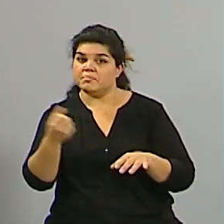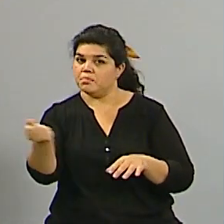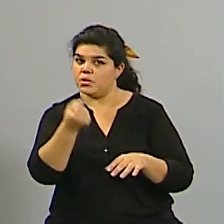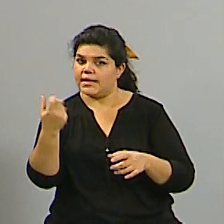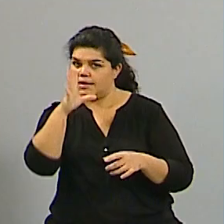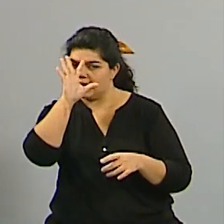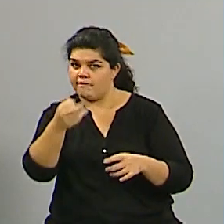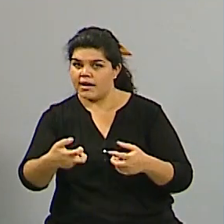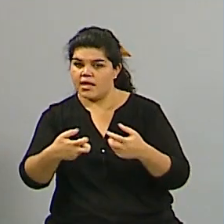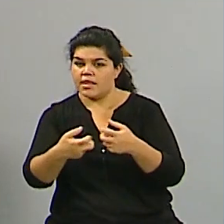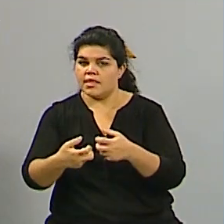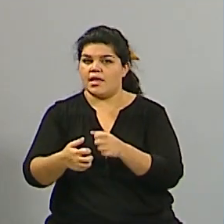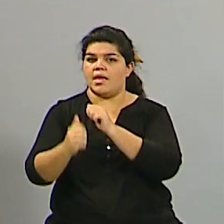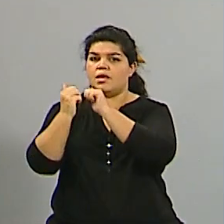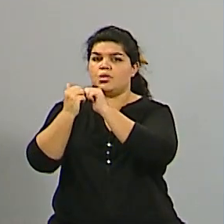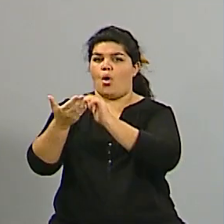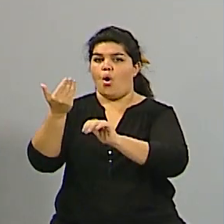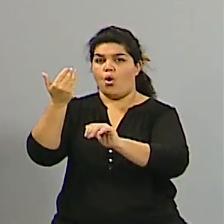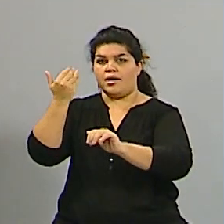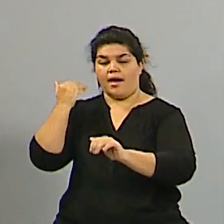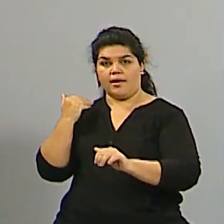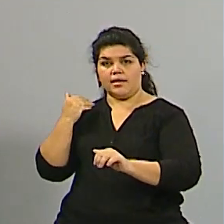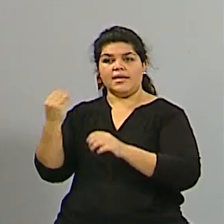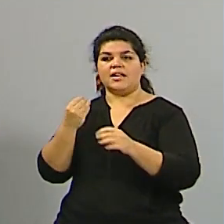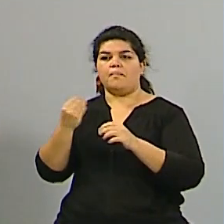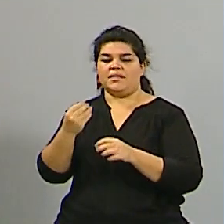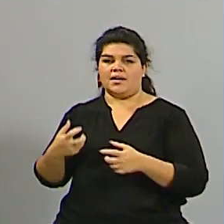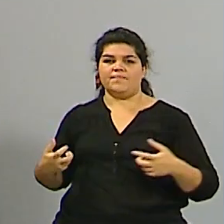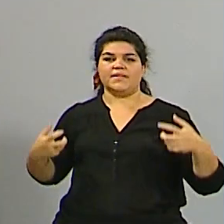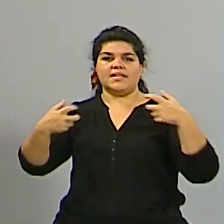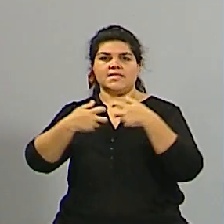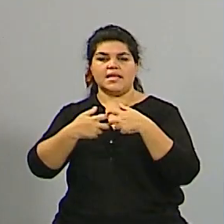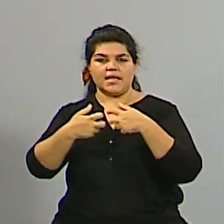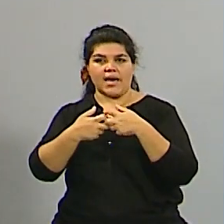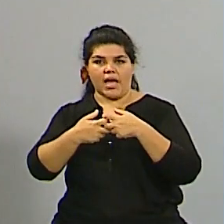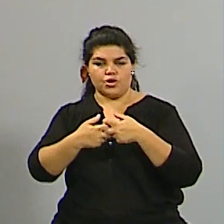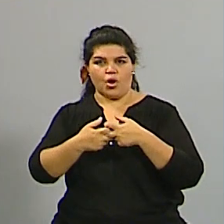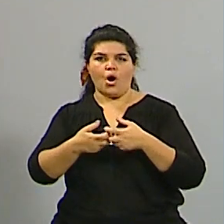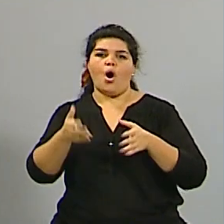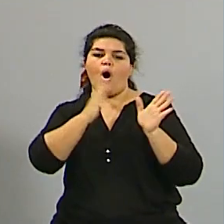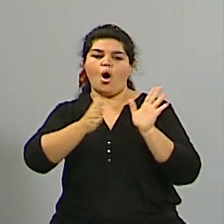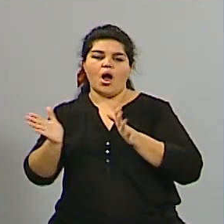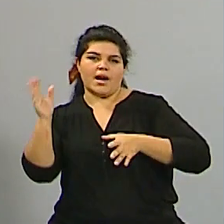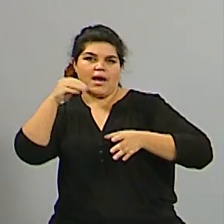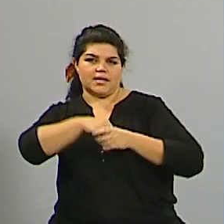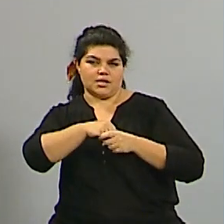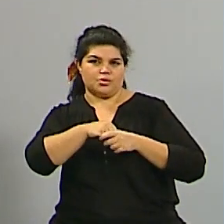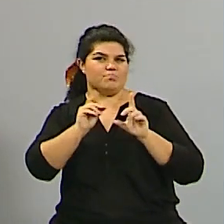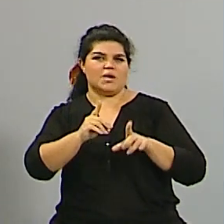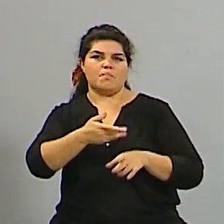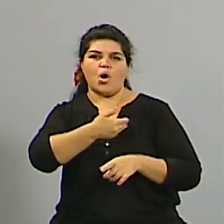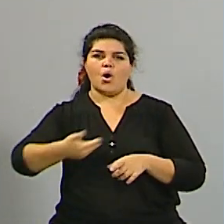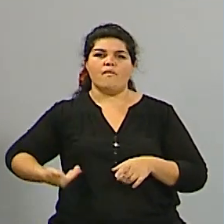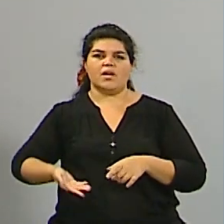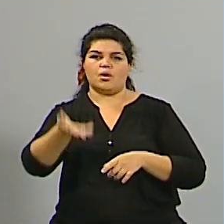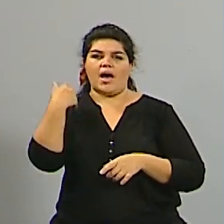atrás y que es a lo que se llamó la revitalización sindical o la recomposición sindical en los primeros gobiernos